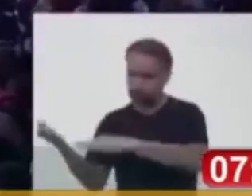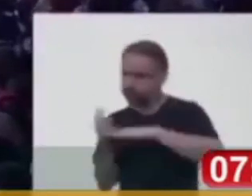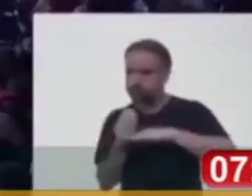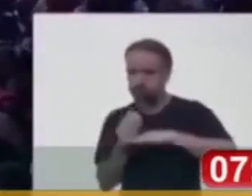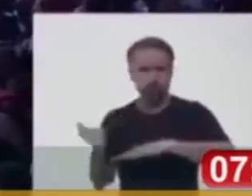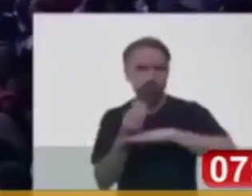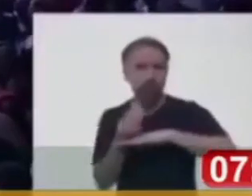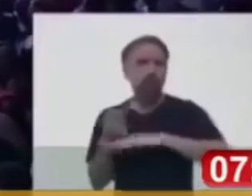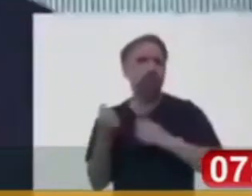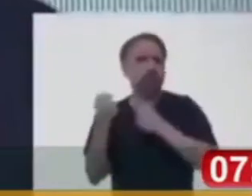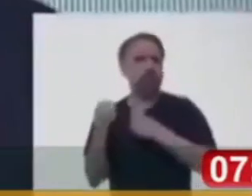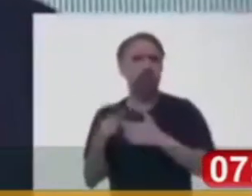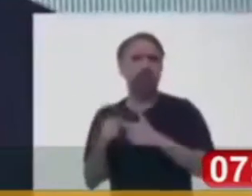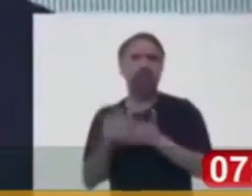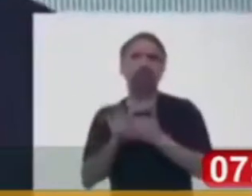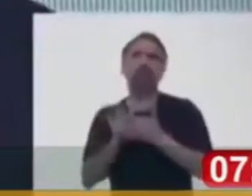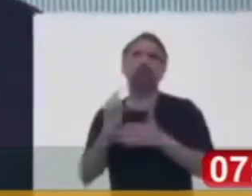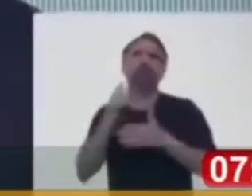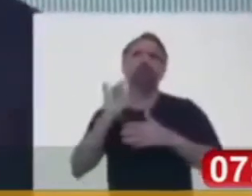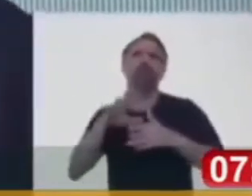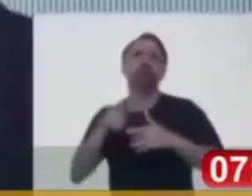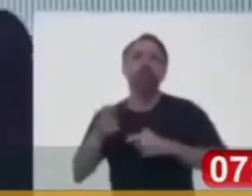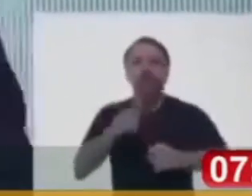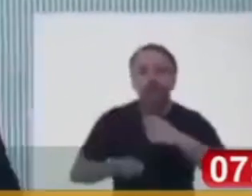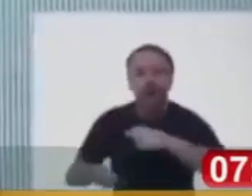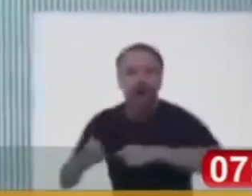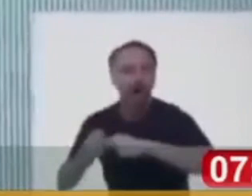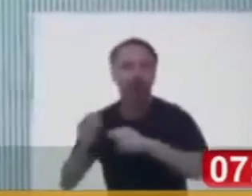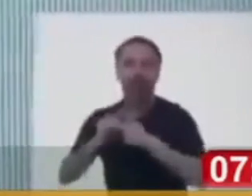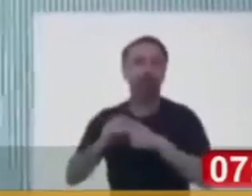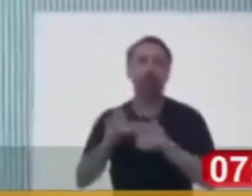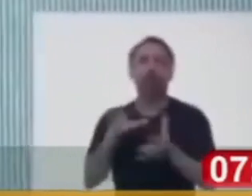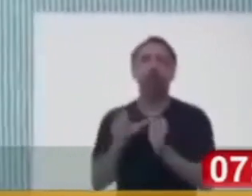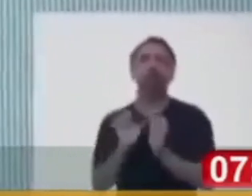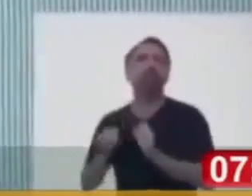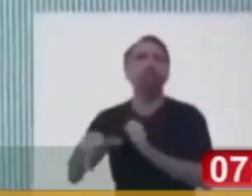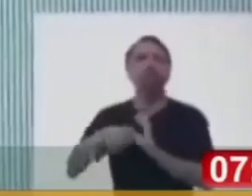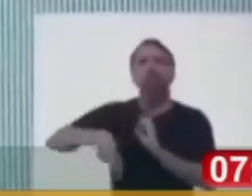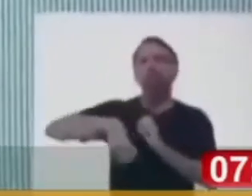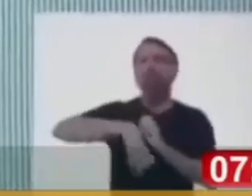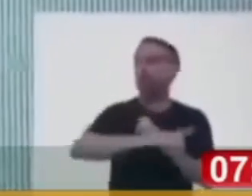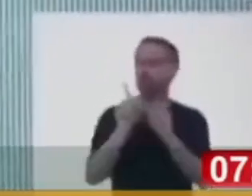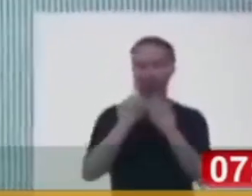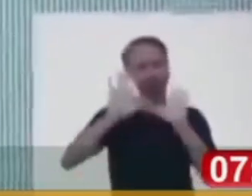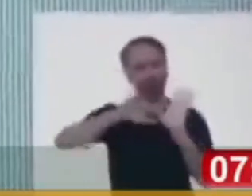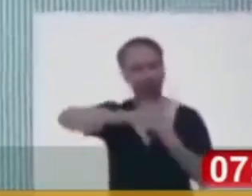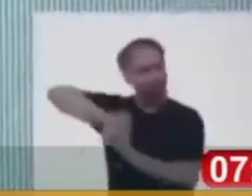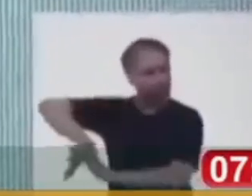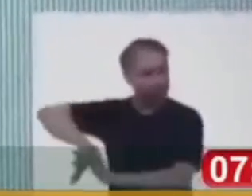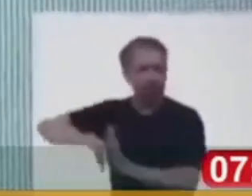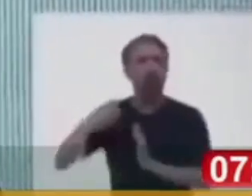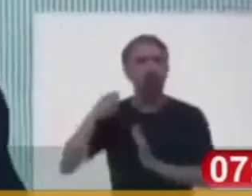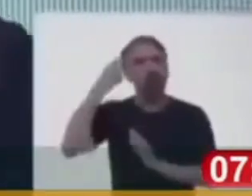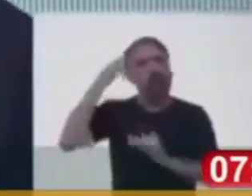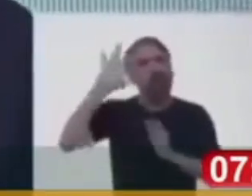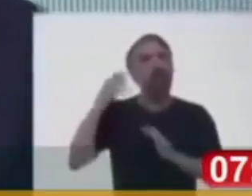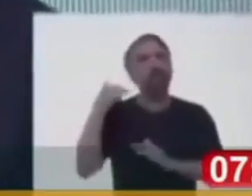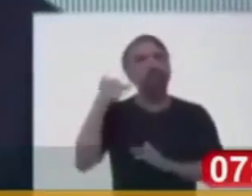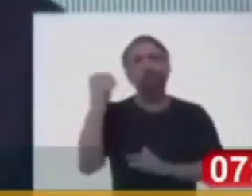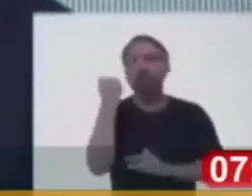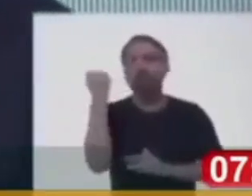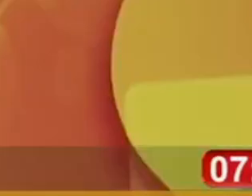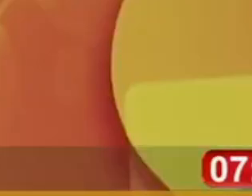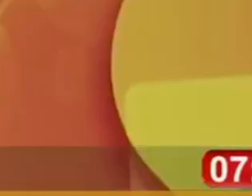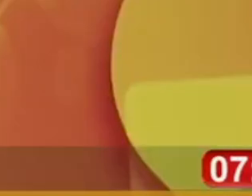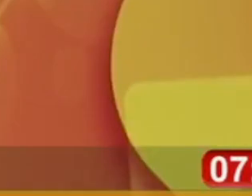país. El 2020, la gente votó por Luis Arce Catacora, le dio un